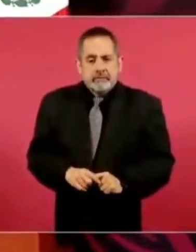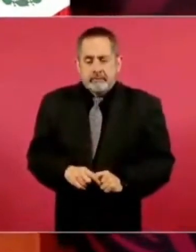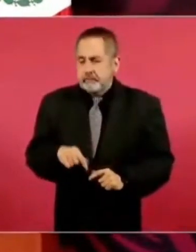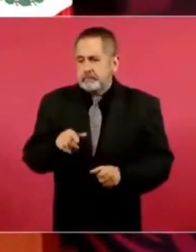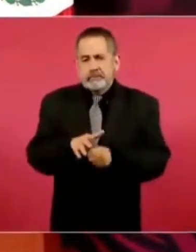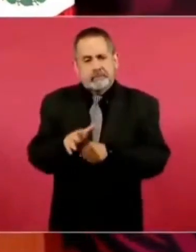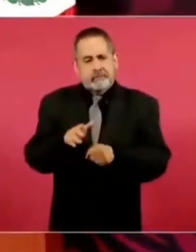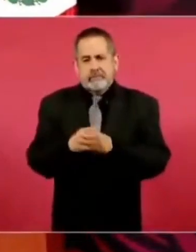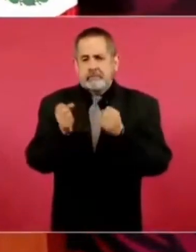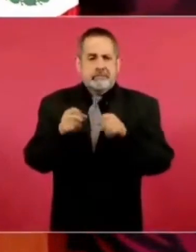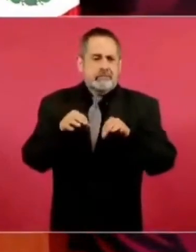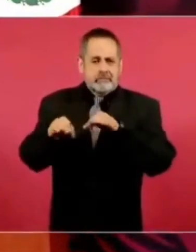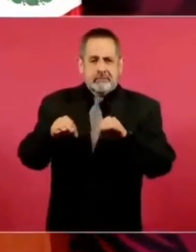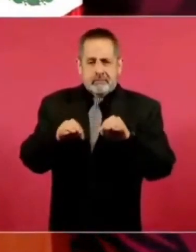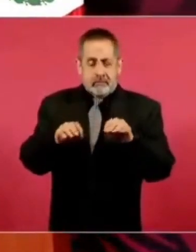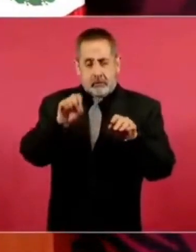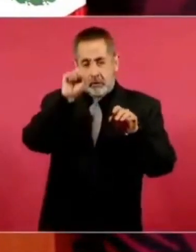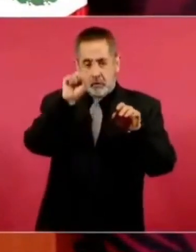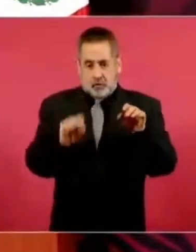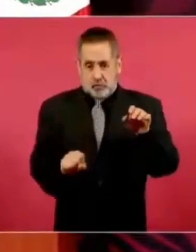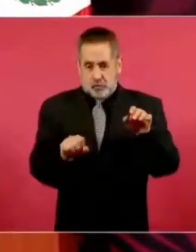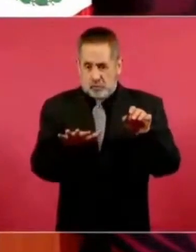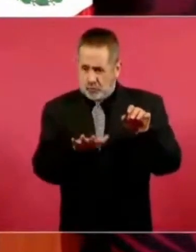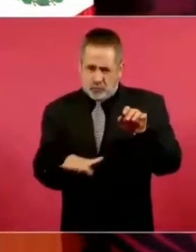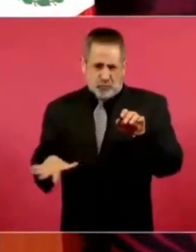trabajo en todo el sureste